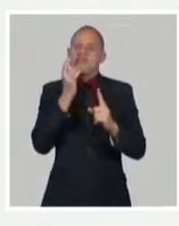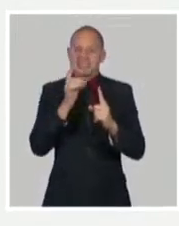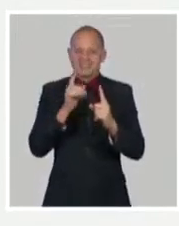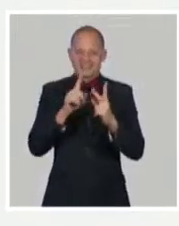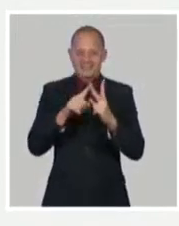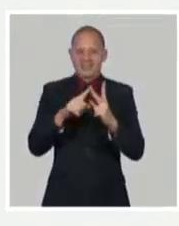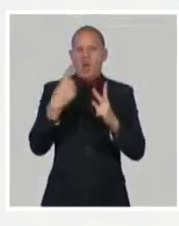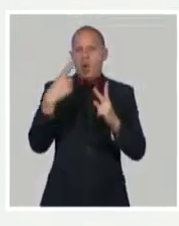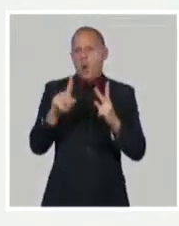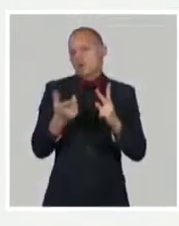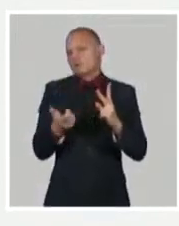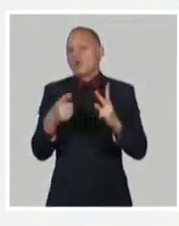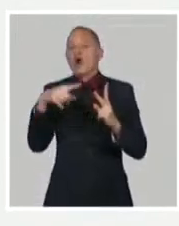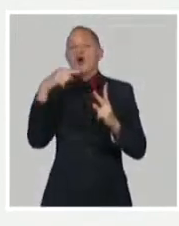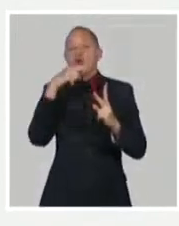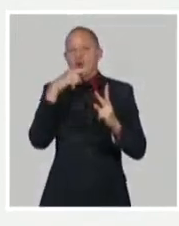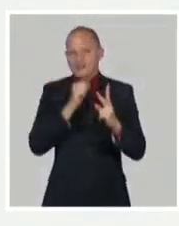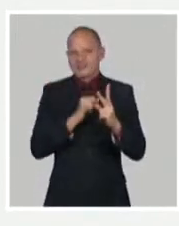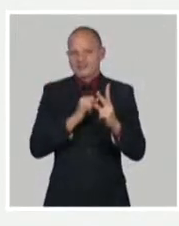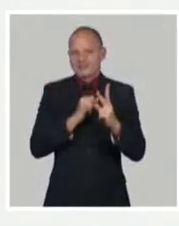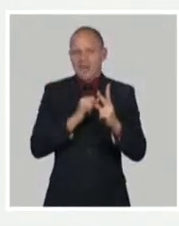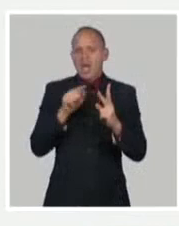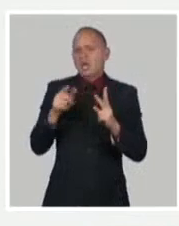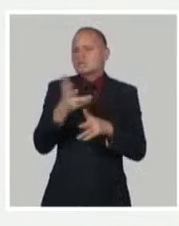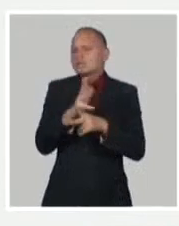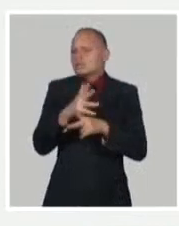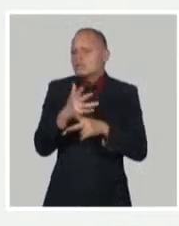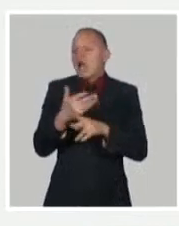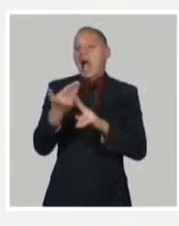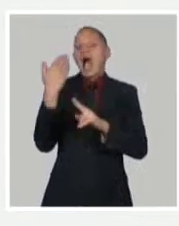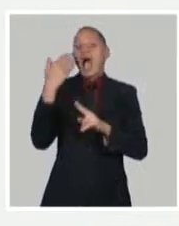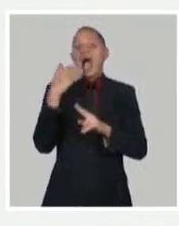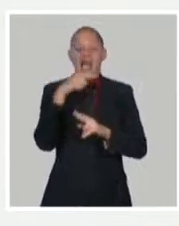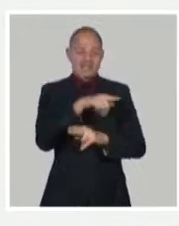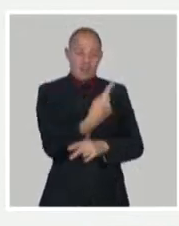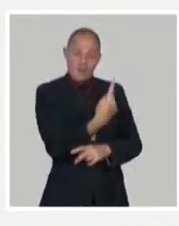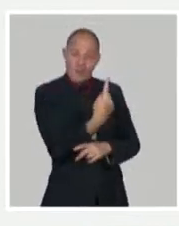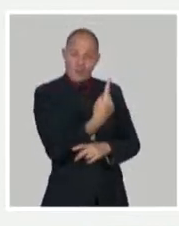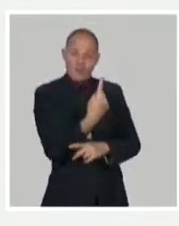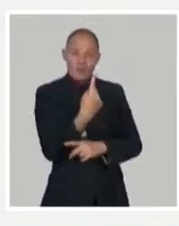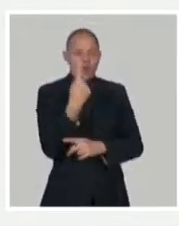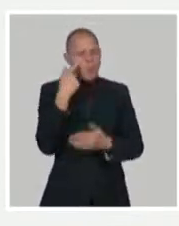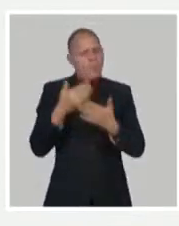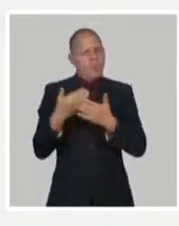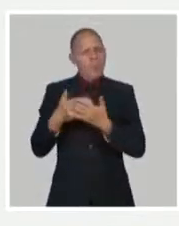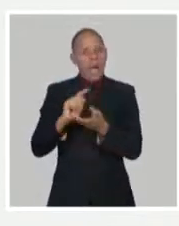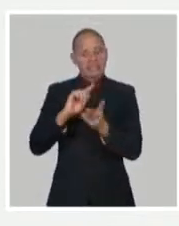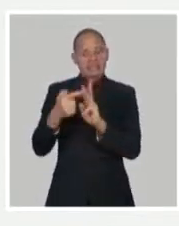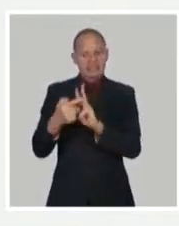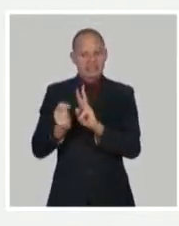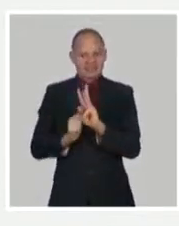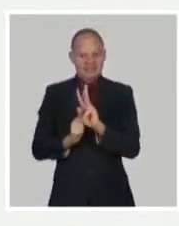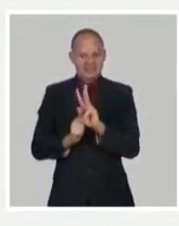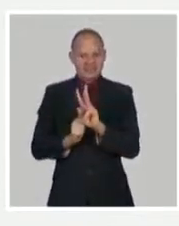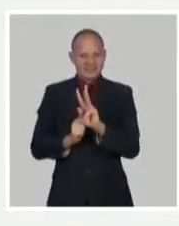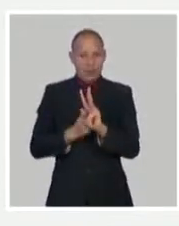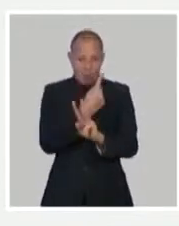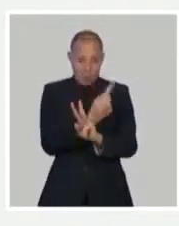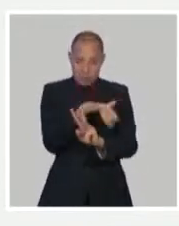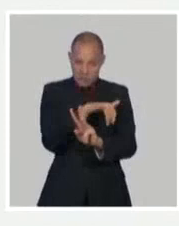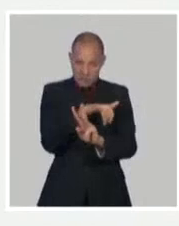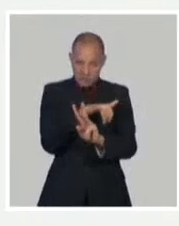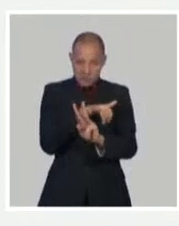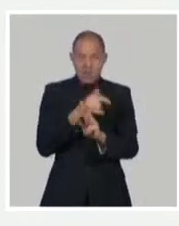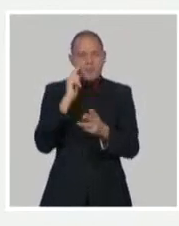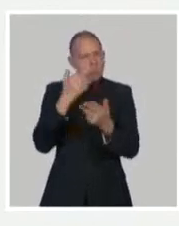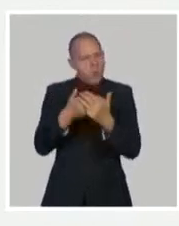Soberana del ensayo de Soberana 01. El ensayo Soberana 01, que es el que se está concluyendo ahora, que hemos hablado varias veces, fue un ensayo